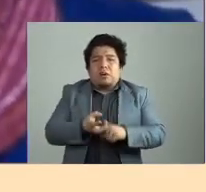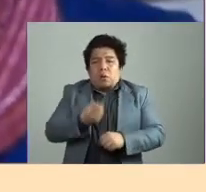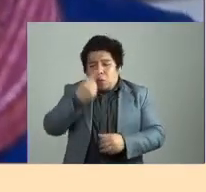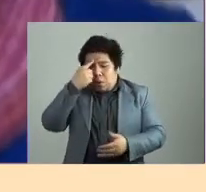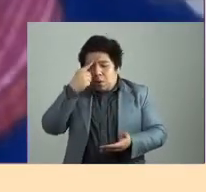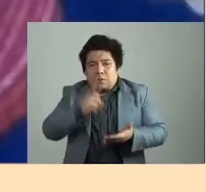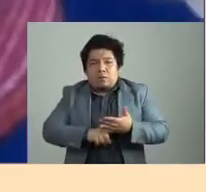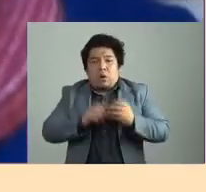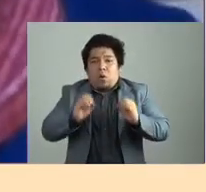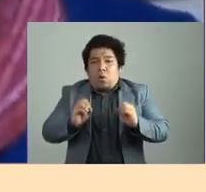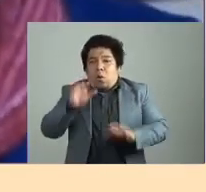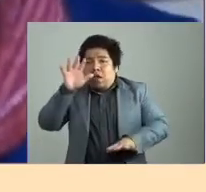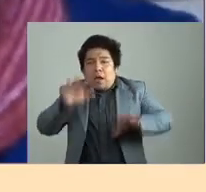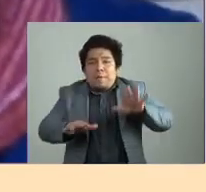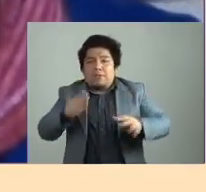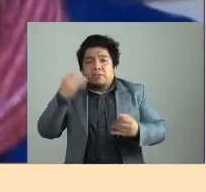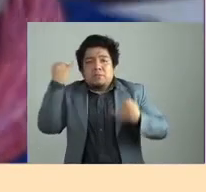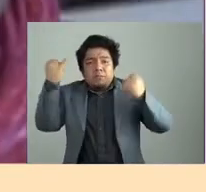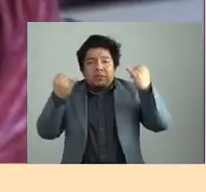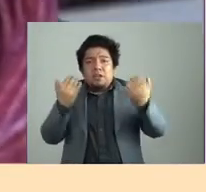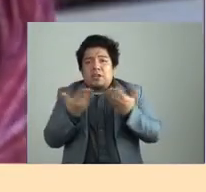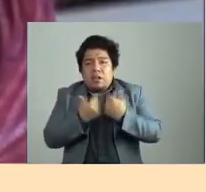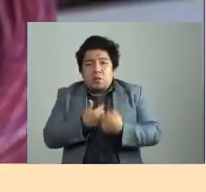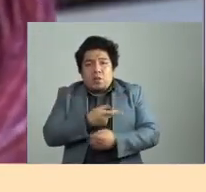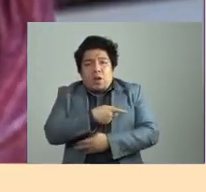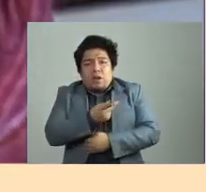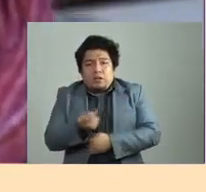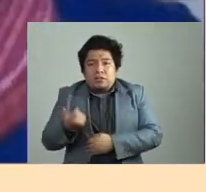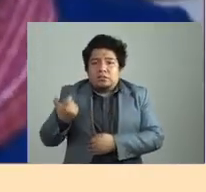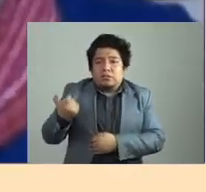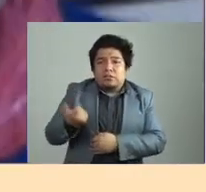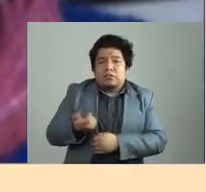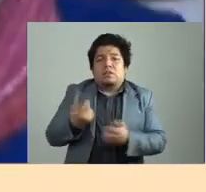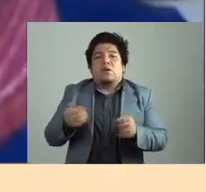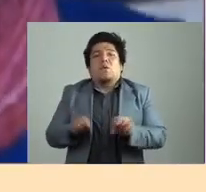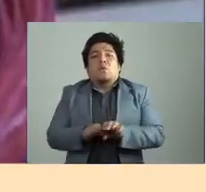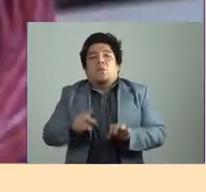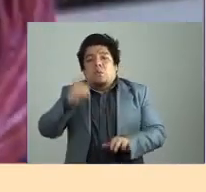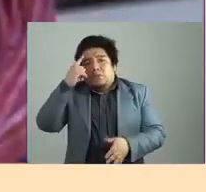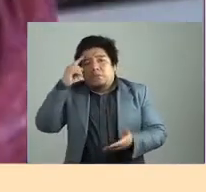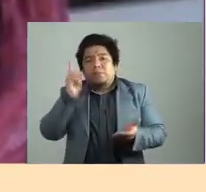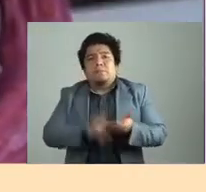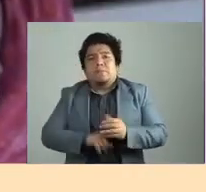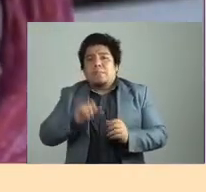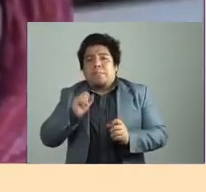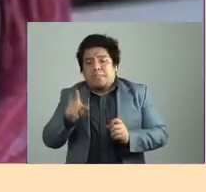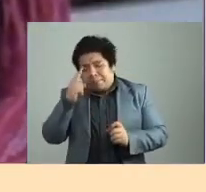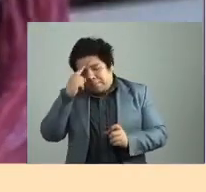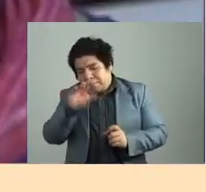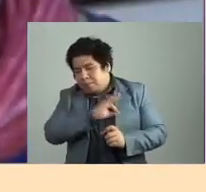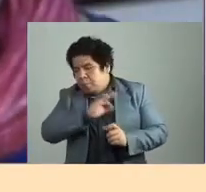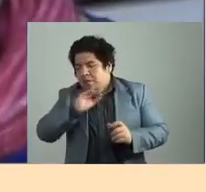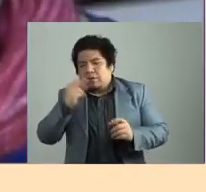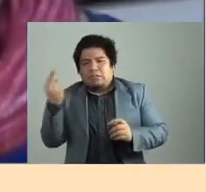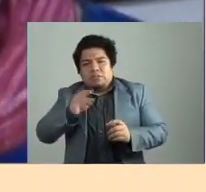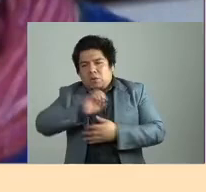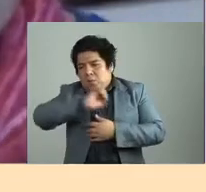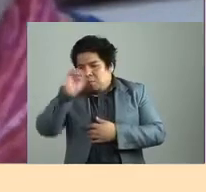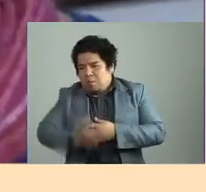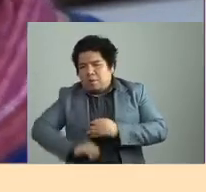de miseria en la cuales lo hemos vivido obligada a enfrentarlas no bueno